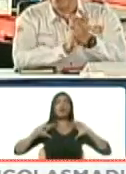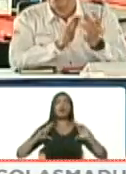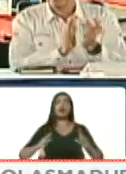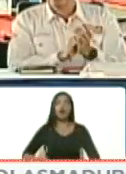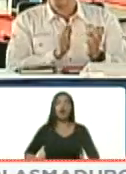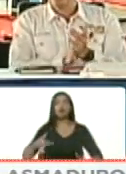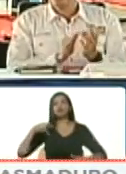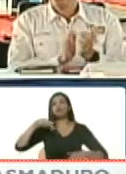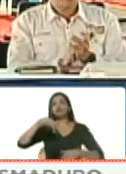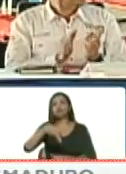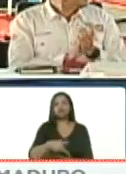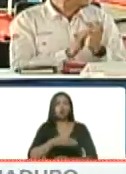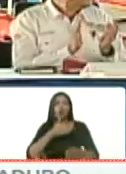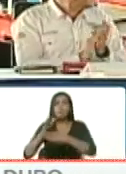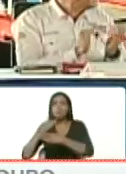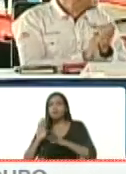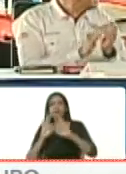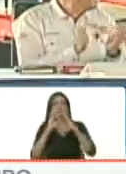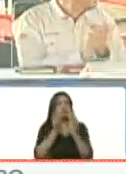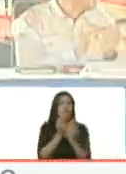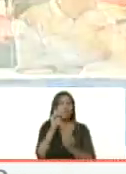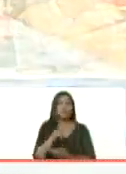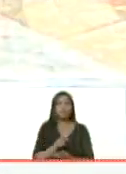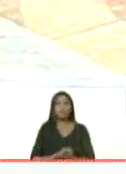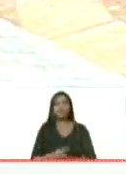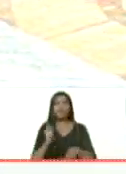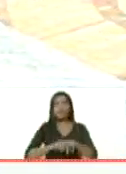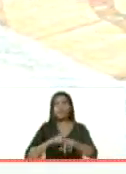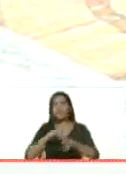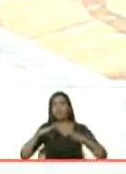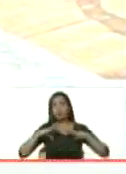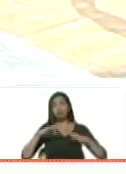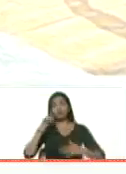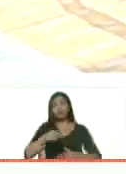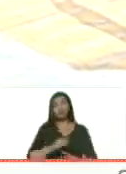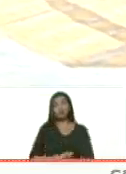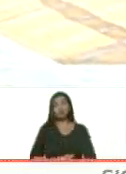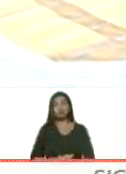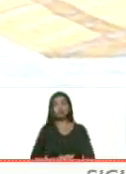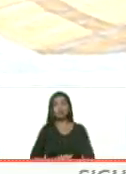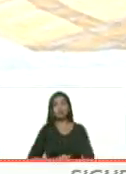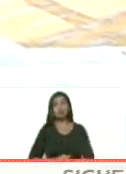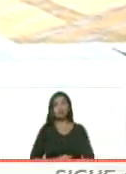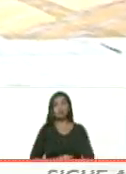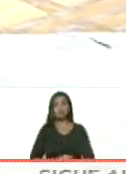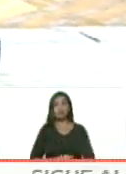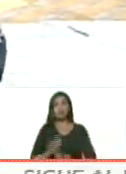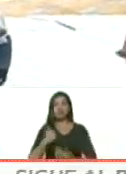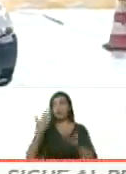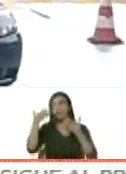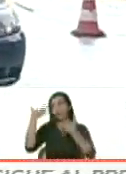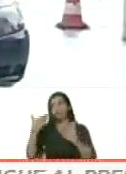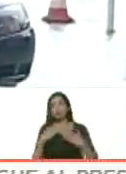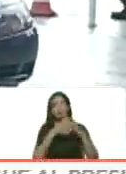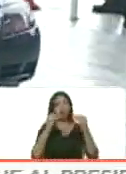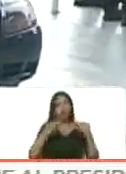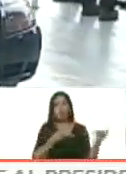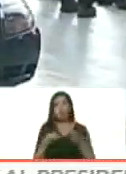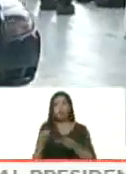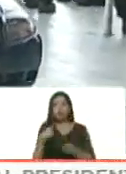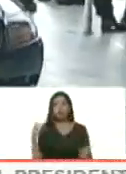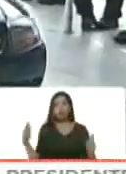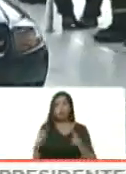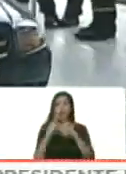caminata, compartir en familia, tiempos de vacaciones. Mis saludos a todos los invitados. Se encuentra